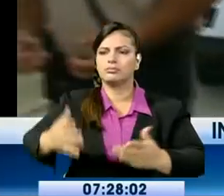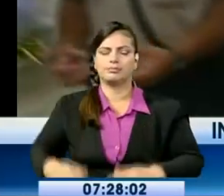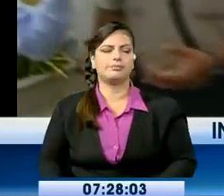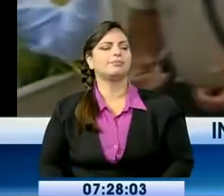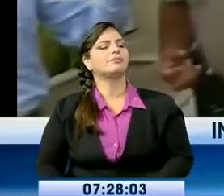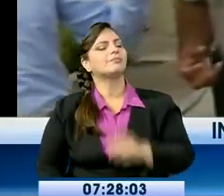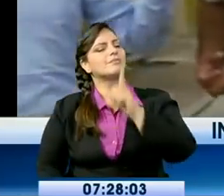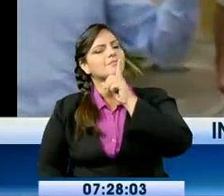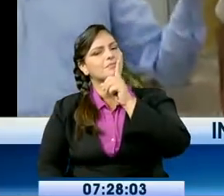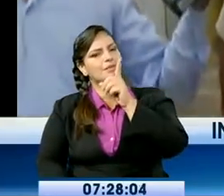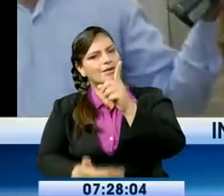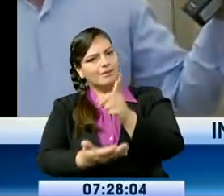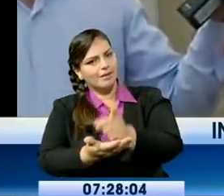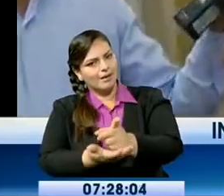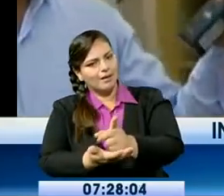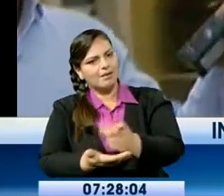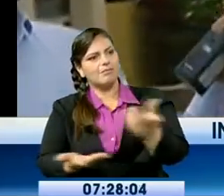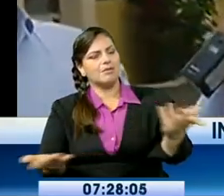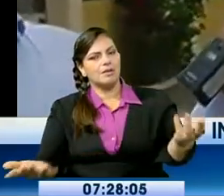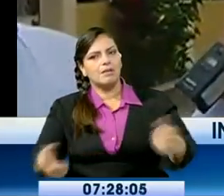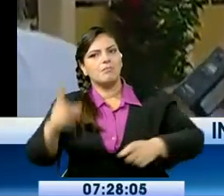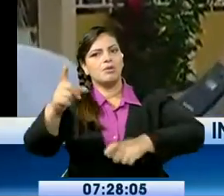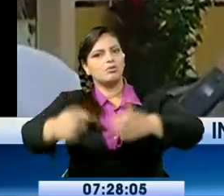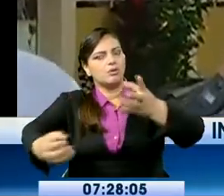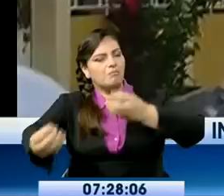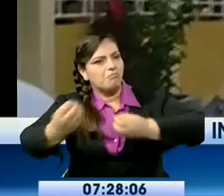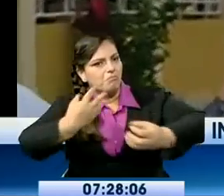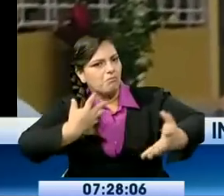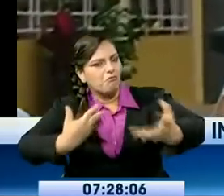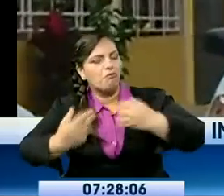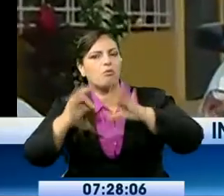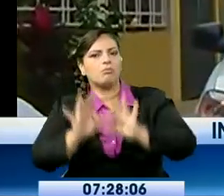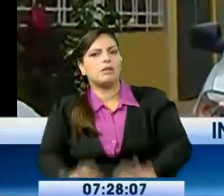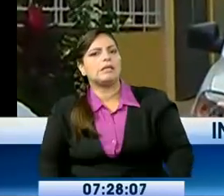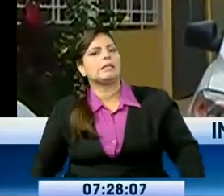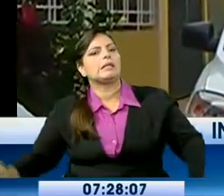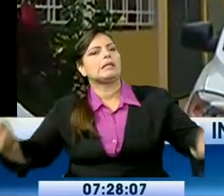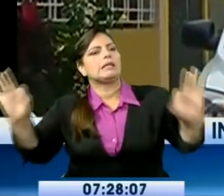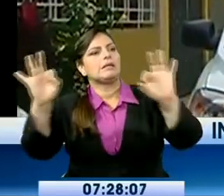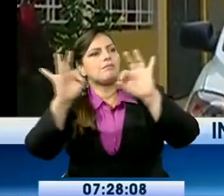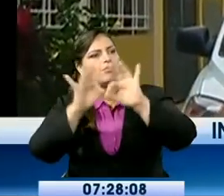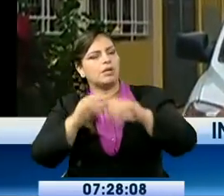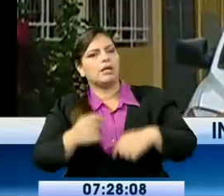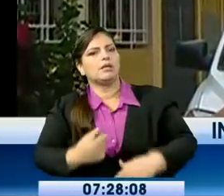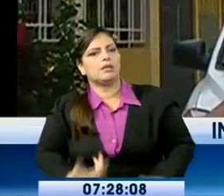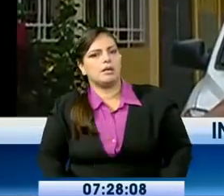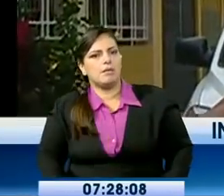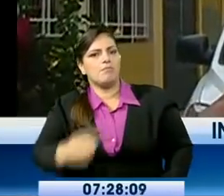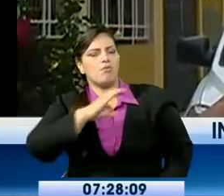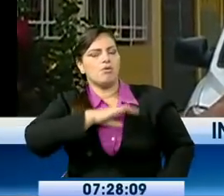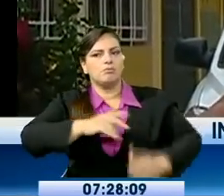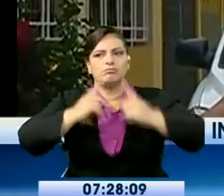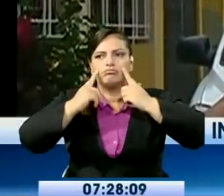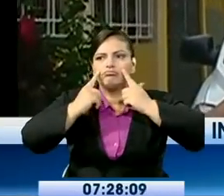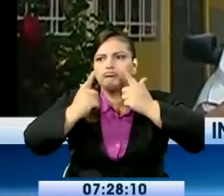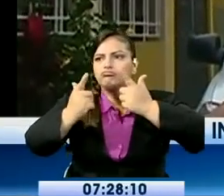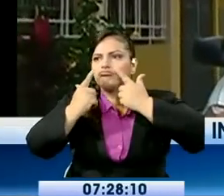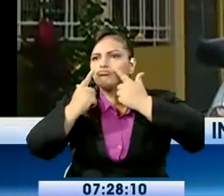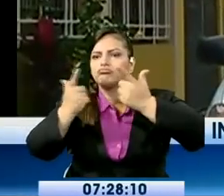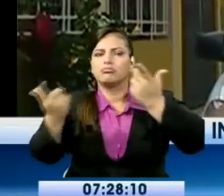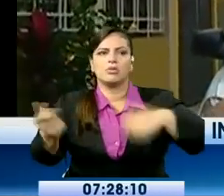informa y esto es muy importante porque nosotros restablecemos nuestros operativos, cambiamos nuestro horario, cambiamos